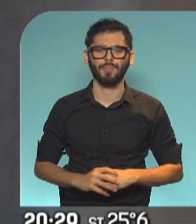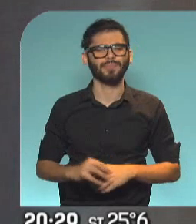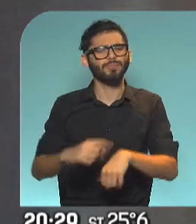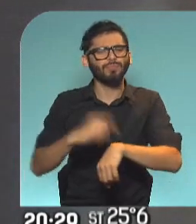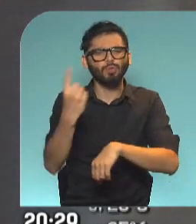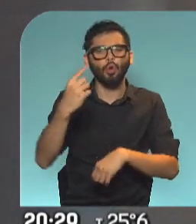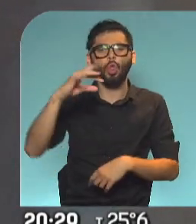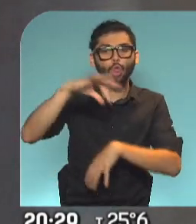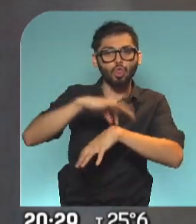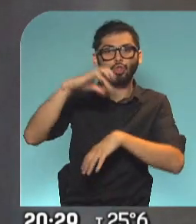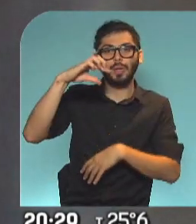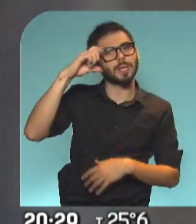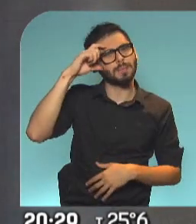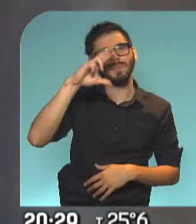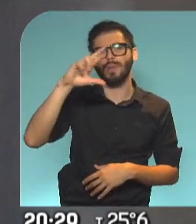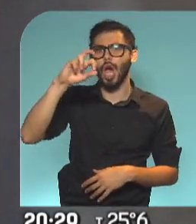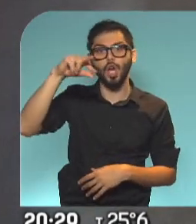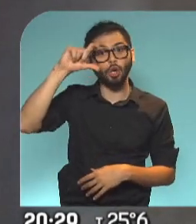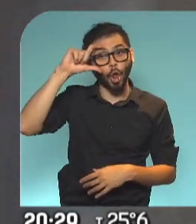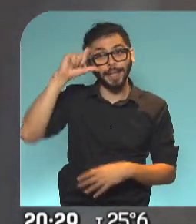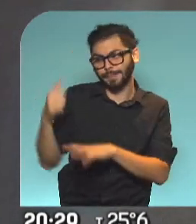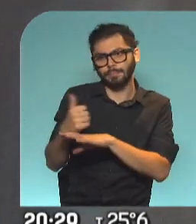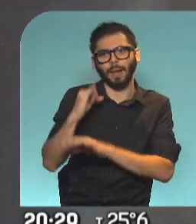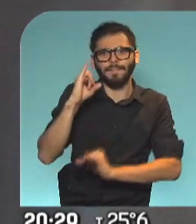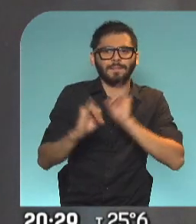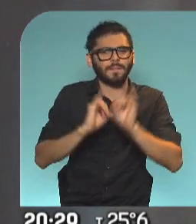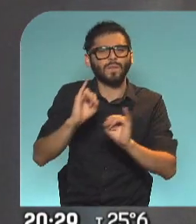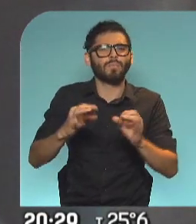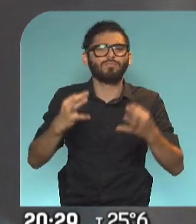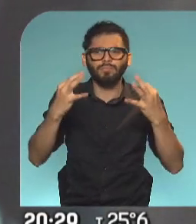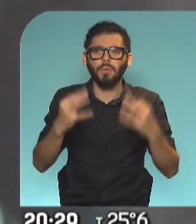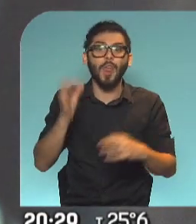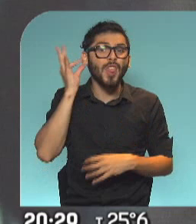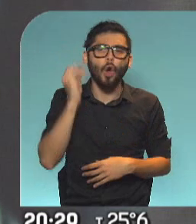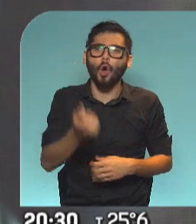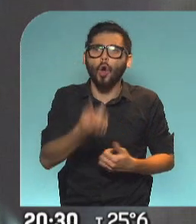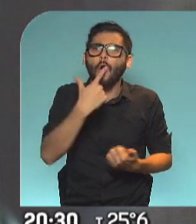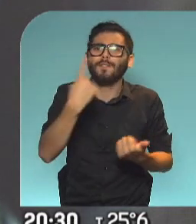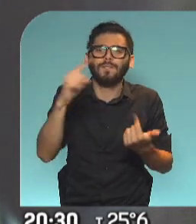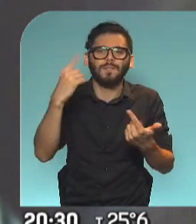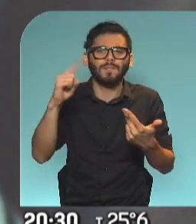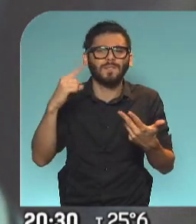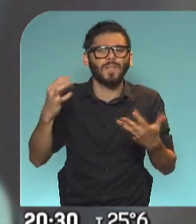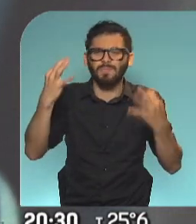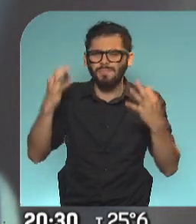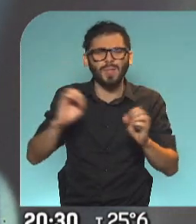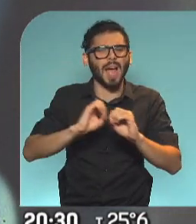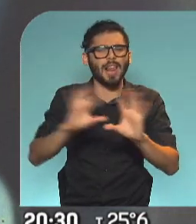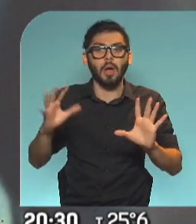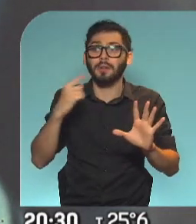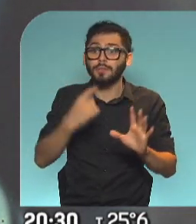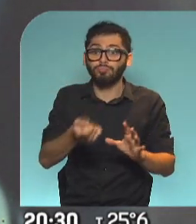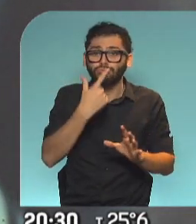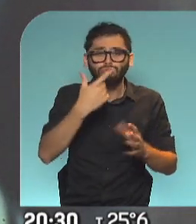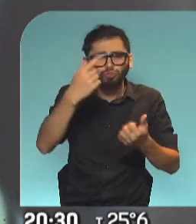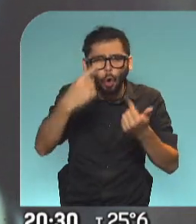doctor Perrone les va a contar qué es todo lo que tomaba Diego. Si se puede, si se podía tomar